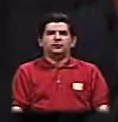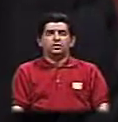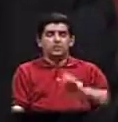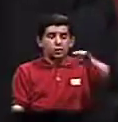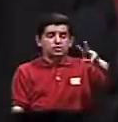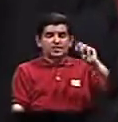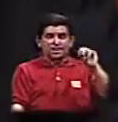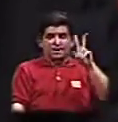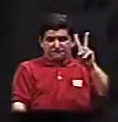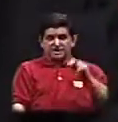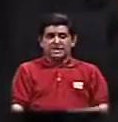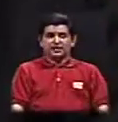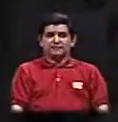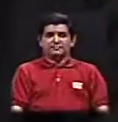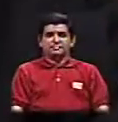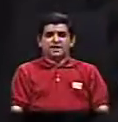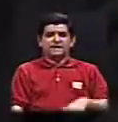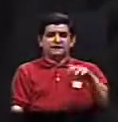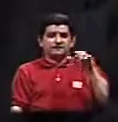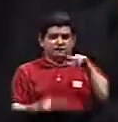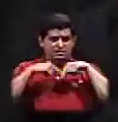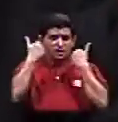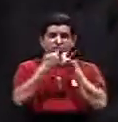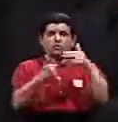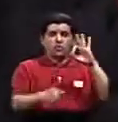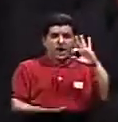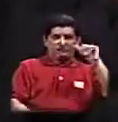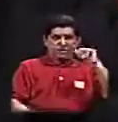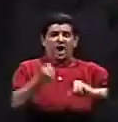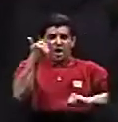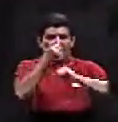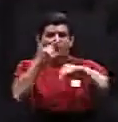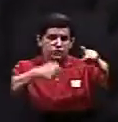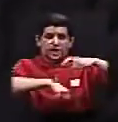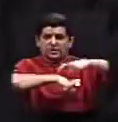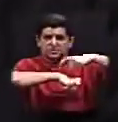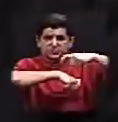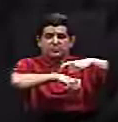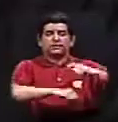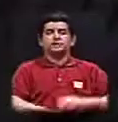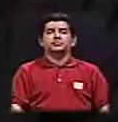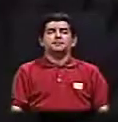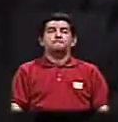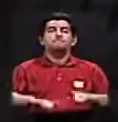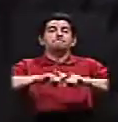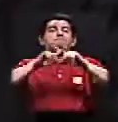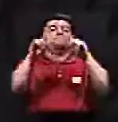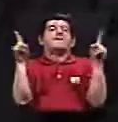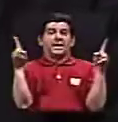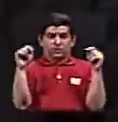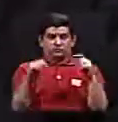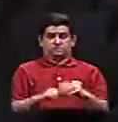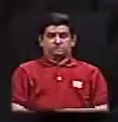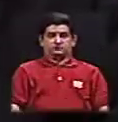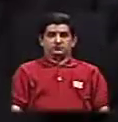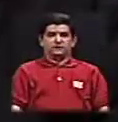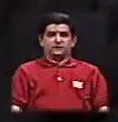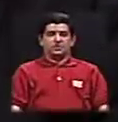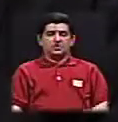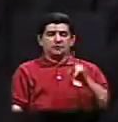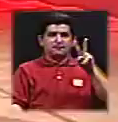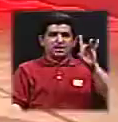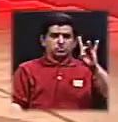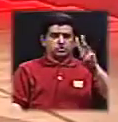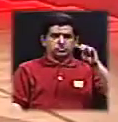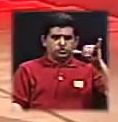José María Villalta del Frente Amplio lo respaldaron en esa ocasión. Pero el 28 de